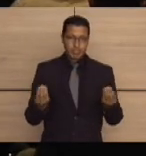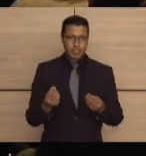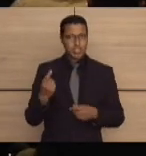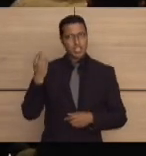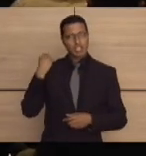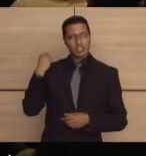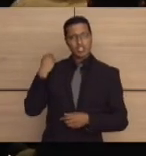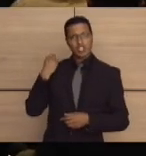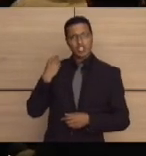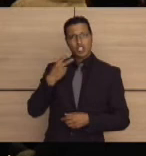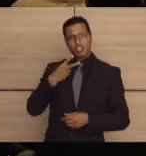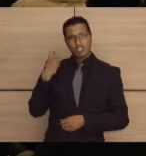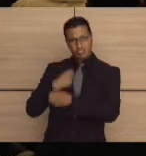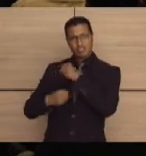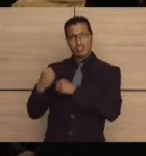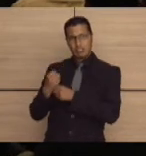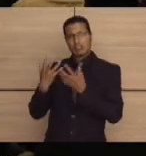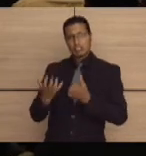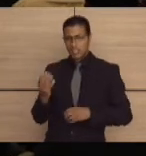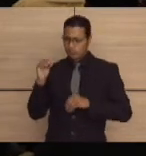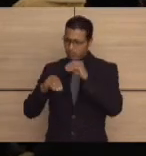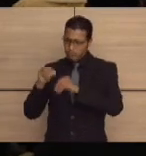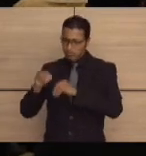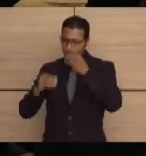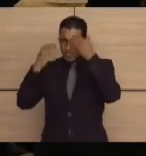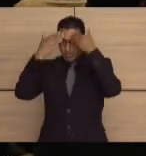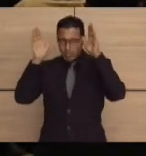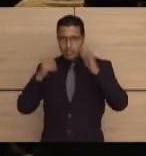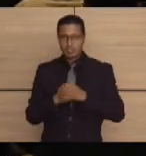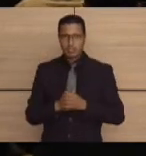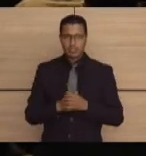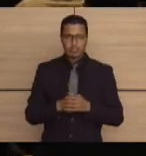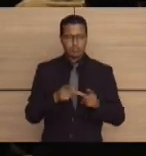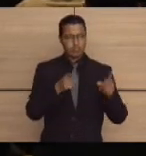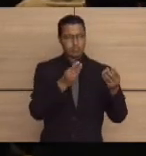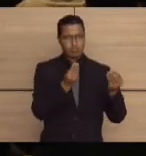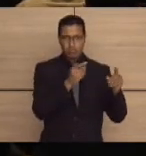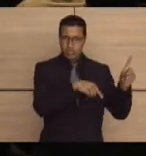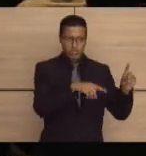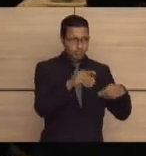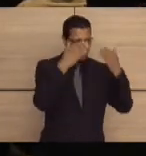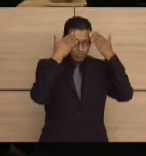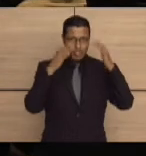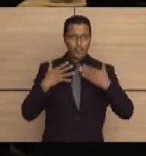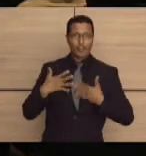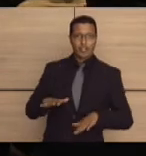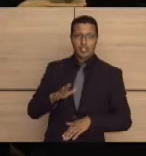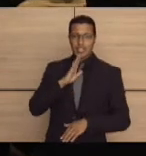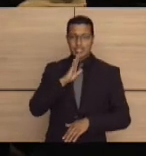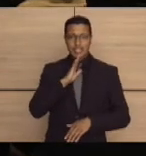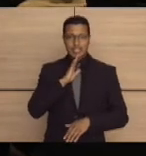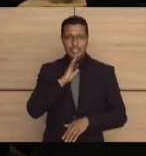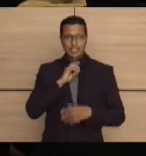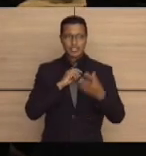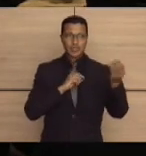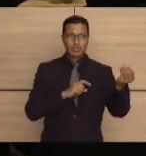2 siglos. Hay un gran enemigo de nuestra democracia, o una gran suma de enemigos de nuestra democracia, que son los clasismos,